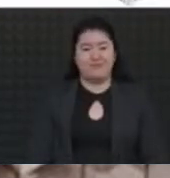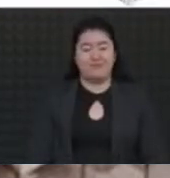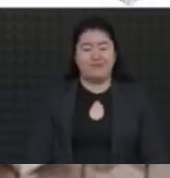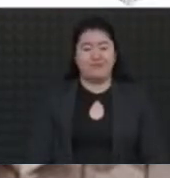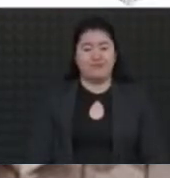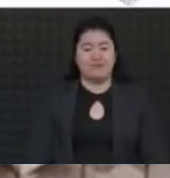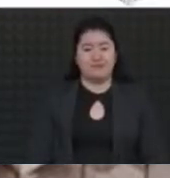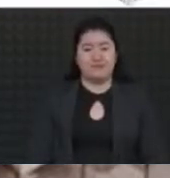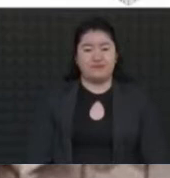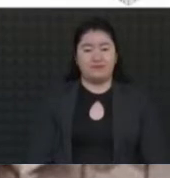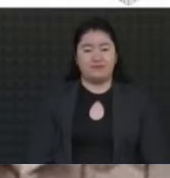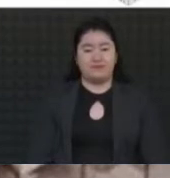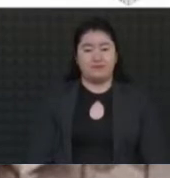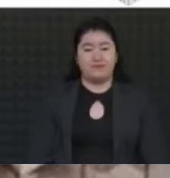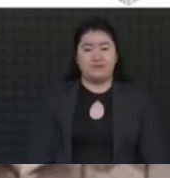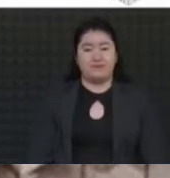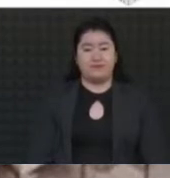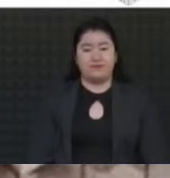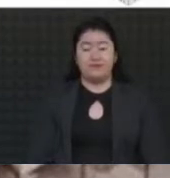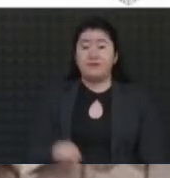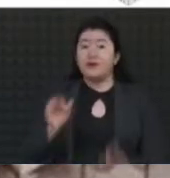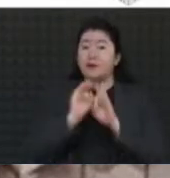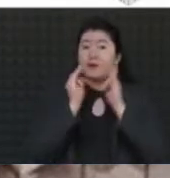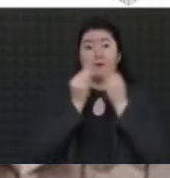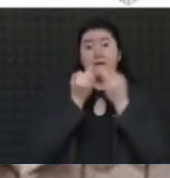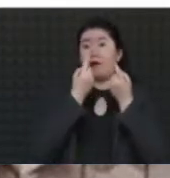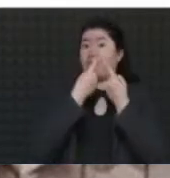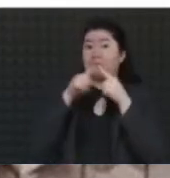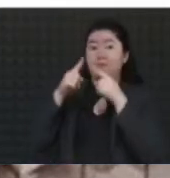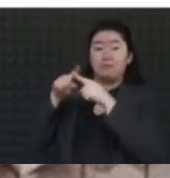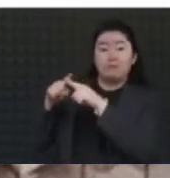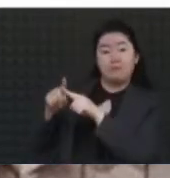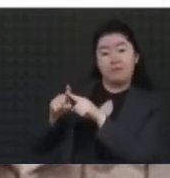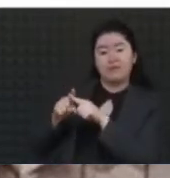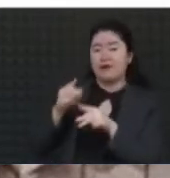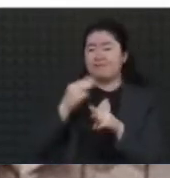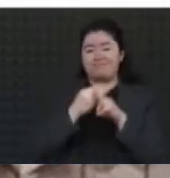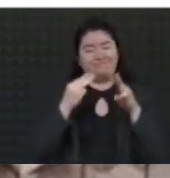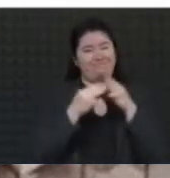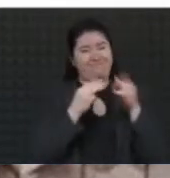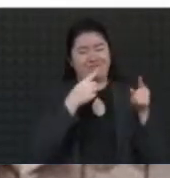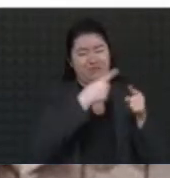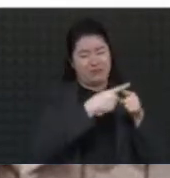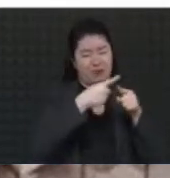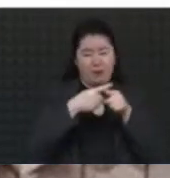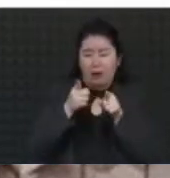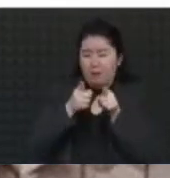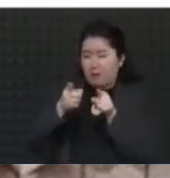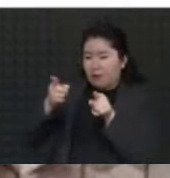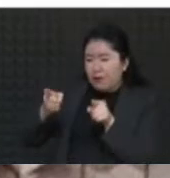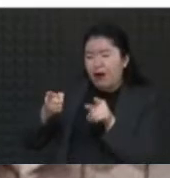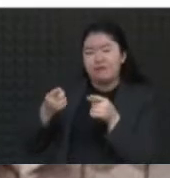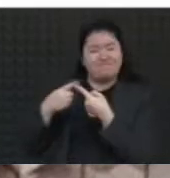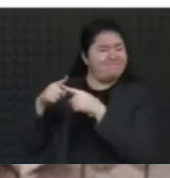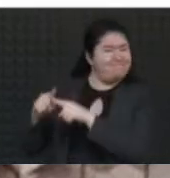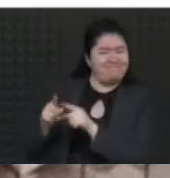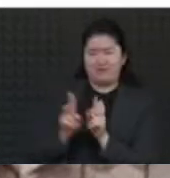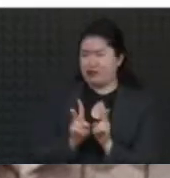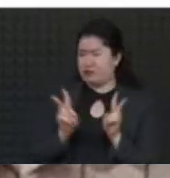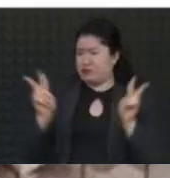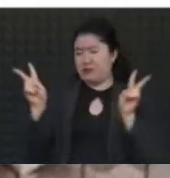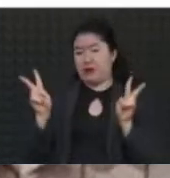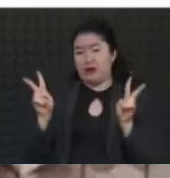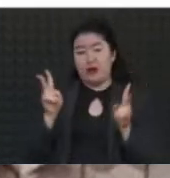Bueno, pues aquí las diferentes configuraciones de los elementos. Hay opciones donde se tiene un